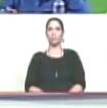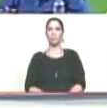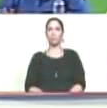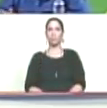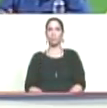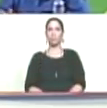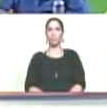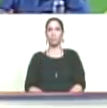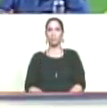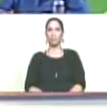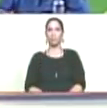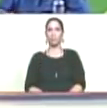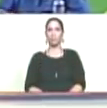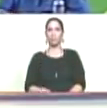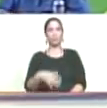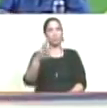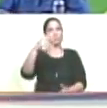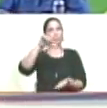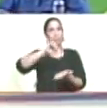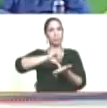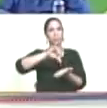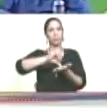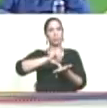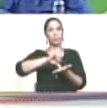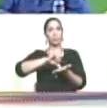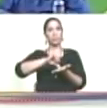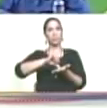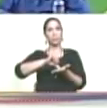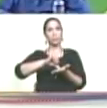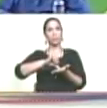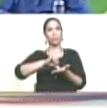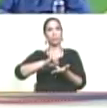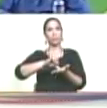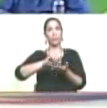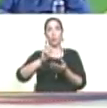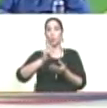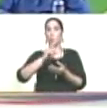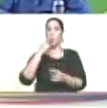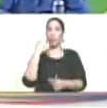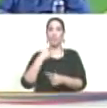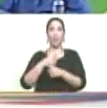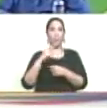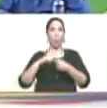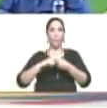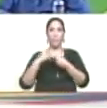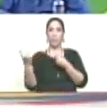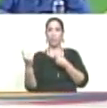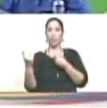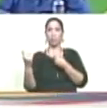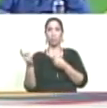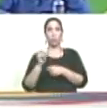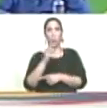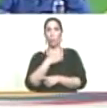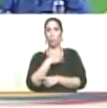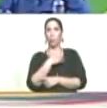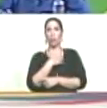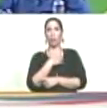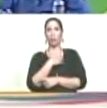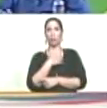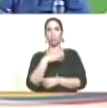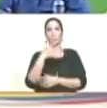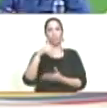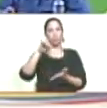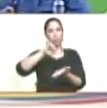para un centro del cual no nos debemos apartar y yo no me voy a apartar. El centro de toda esta